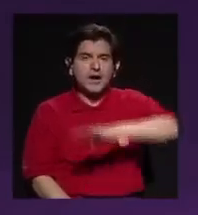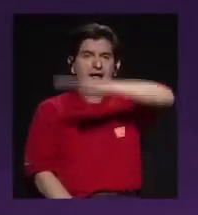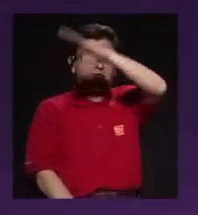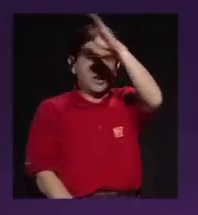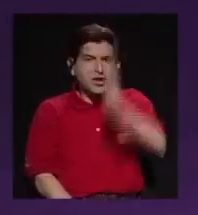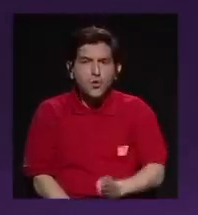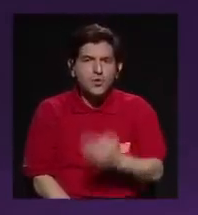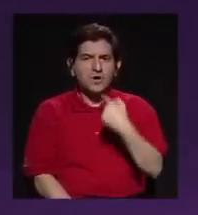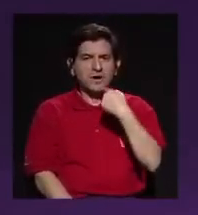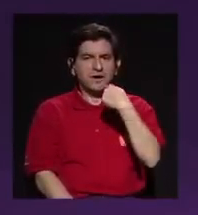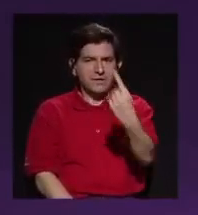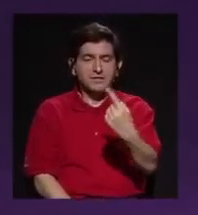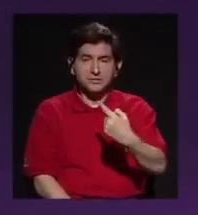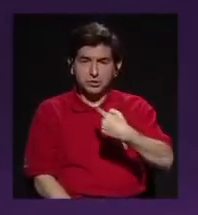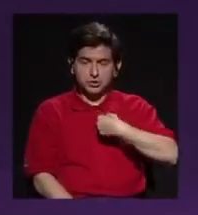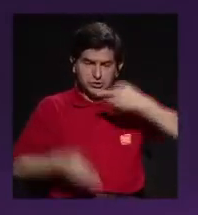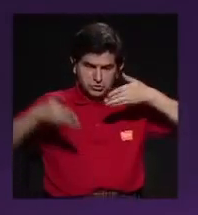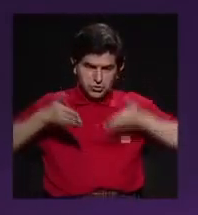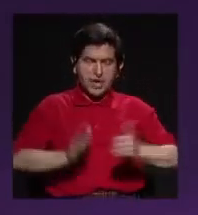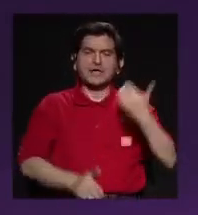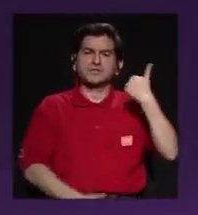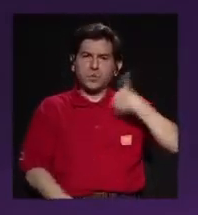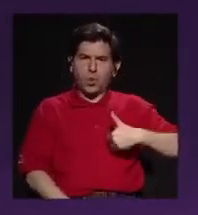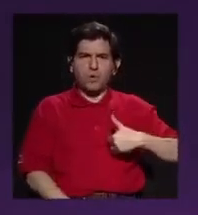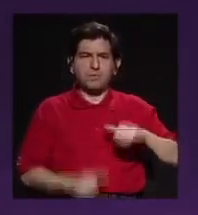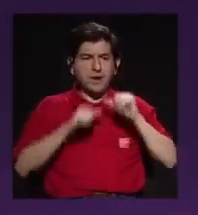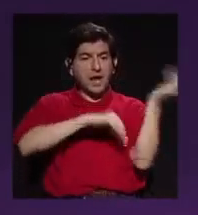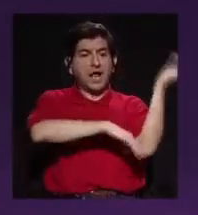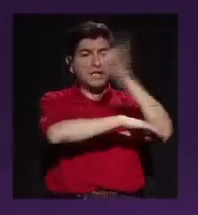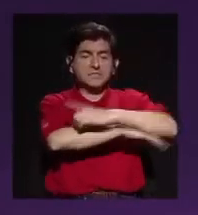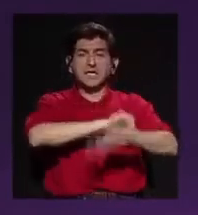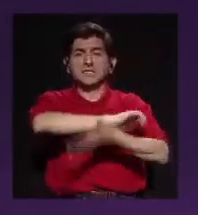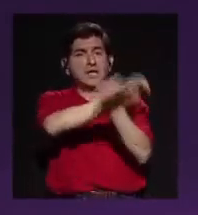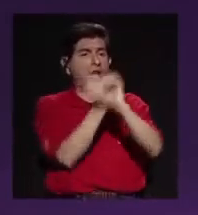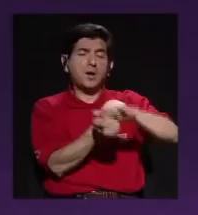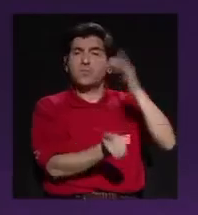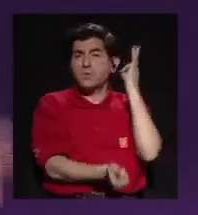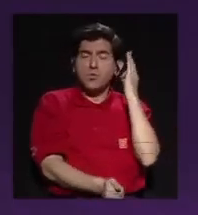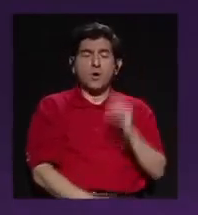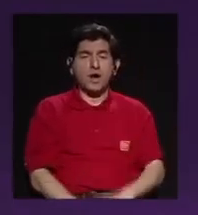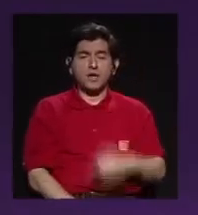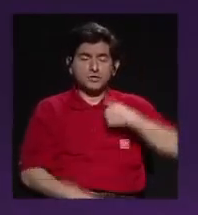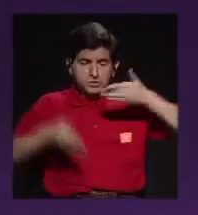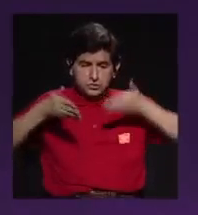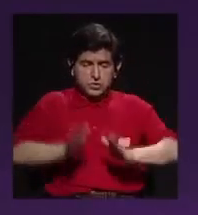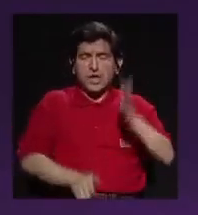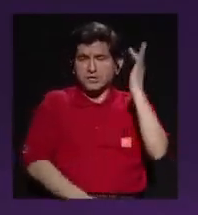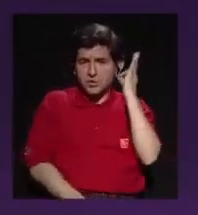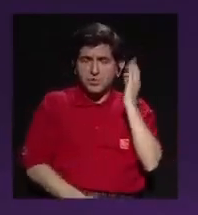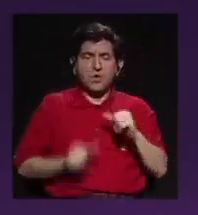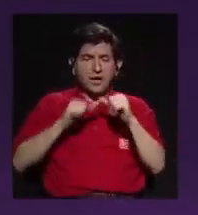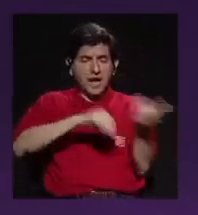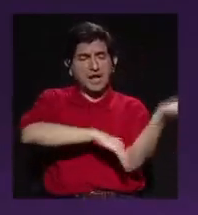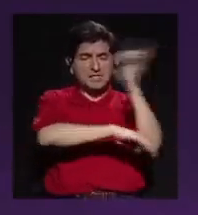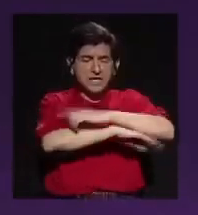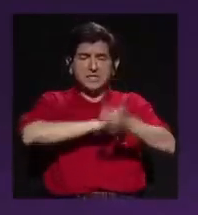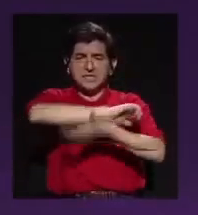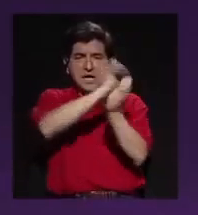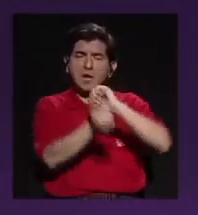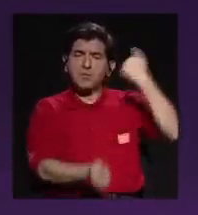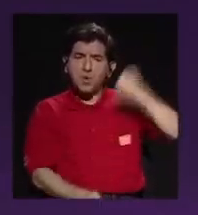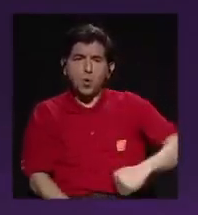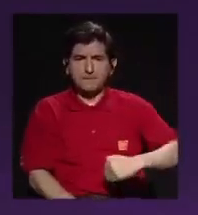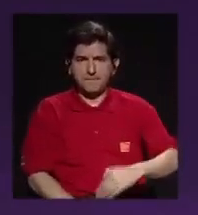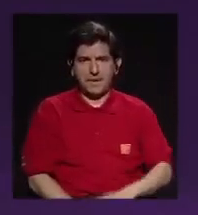nunca ha dicho que si yo nazco hombre, al día siguiente me puedo convertir en mujer, y que si yo nazco mujer, al día siguiente me puedo convertir en